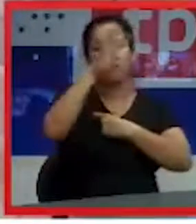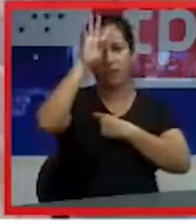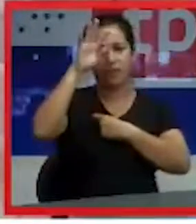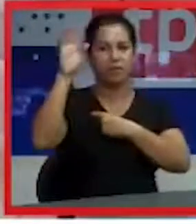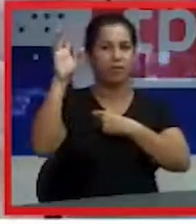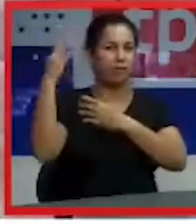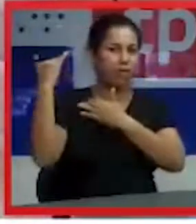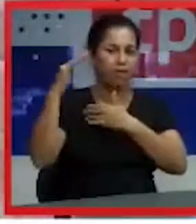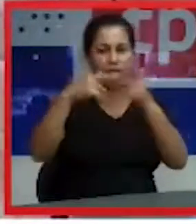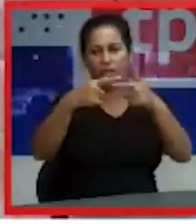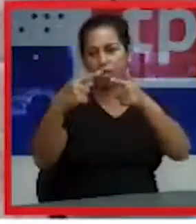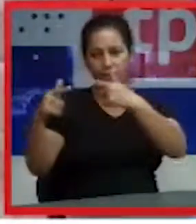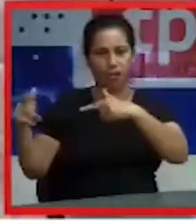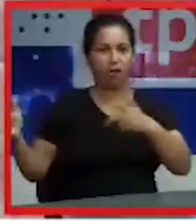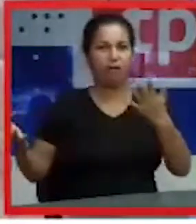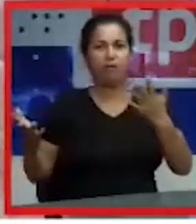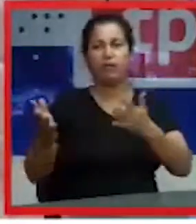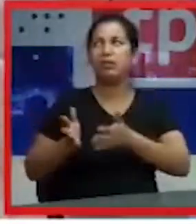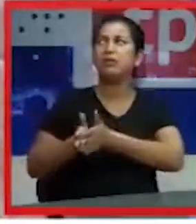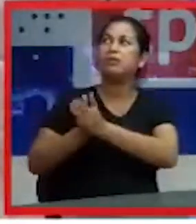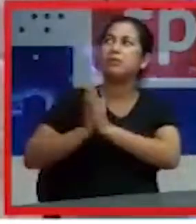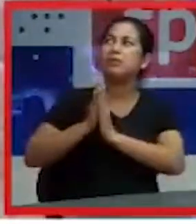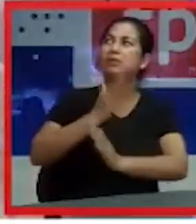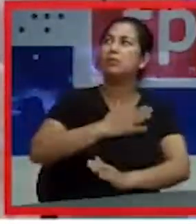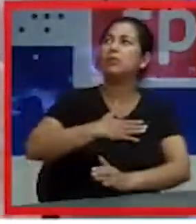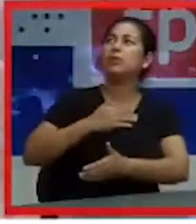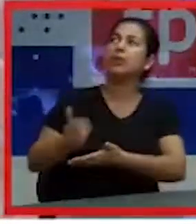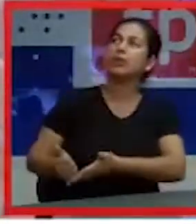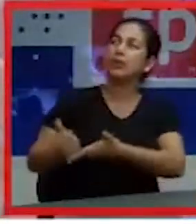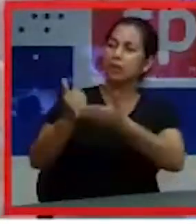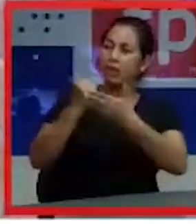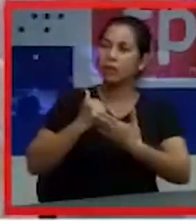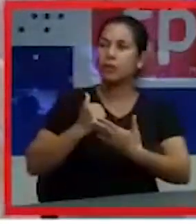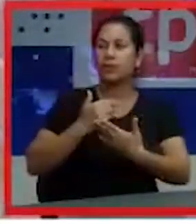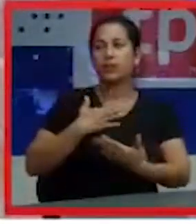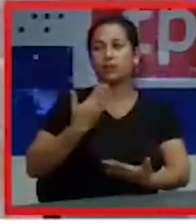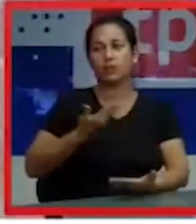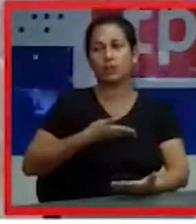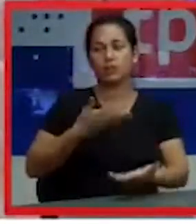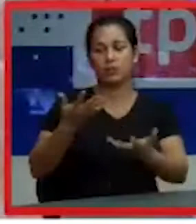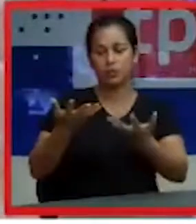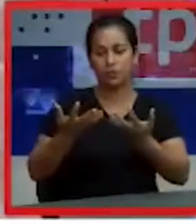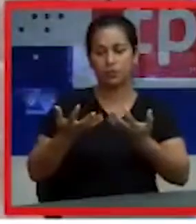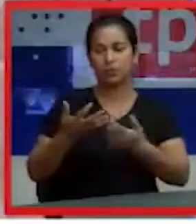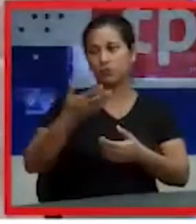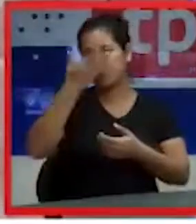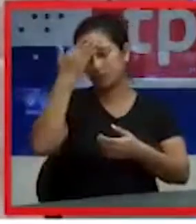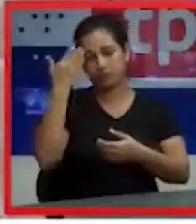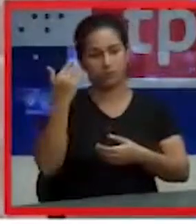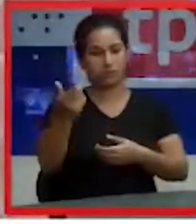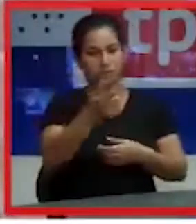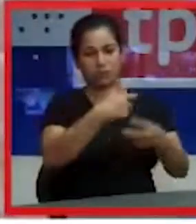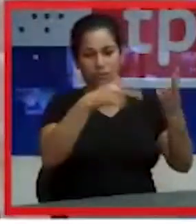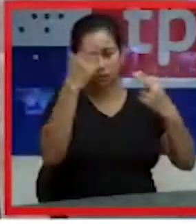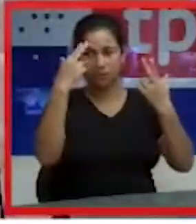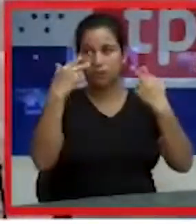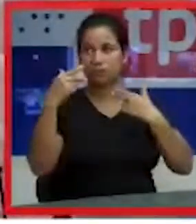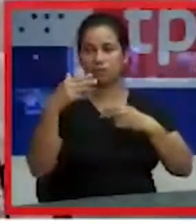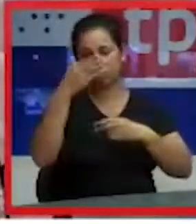ayuda a la gobernación, y no, hasta ahorita no nos han ayudado nada, este sector ha sido olvidado. Entonces